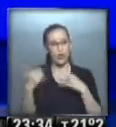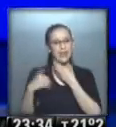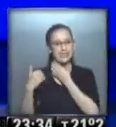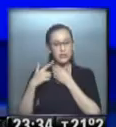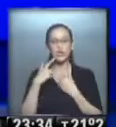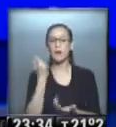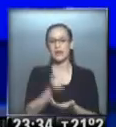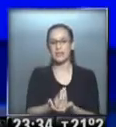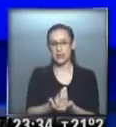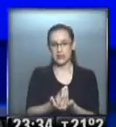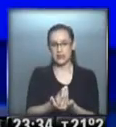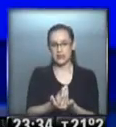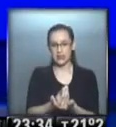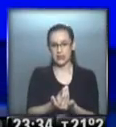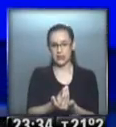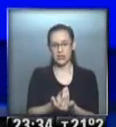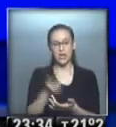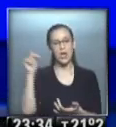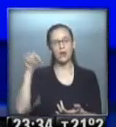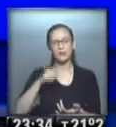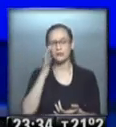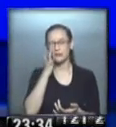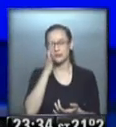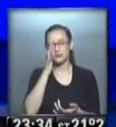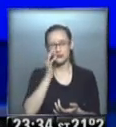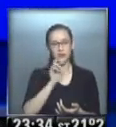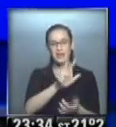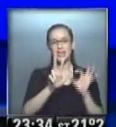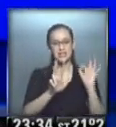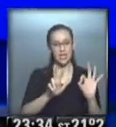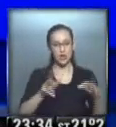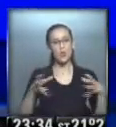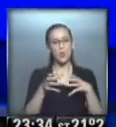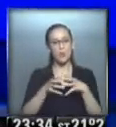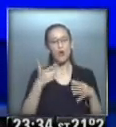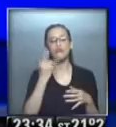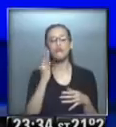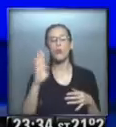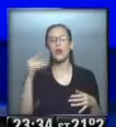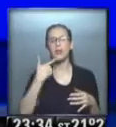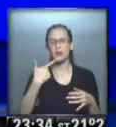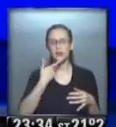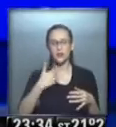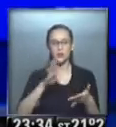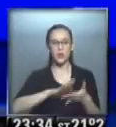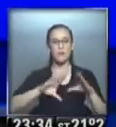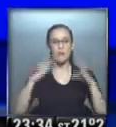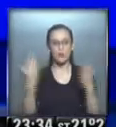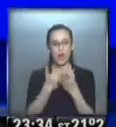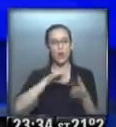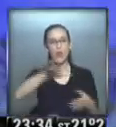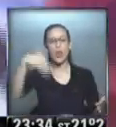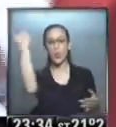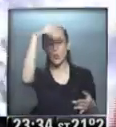que está representando a nuestro país por el mundo, aunque hoy cayó por goleada 3-0 la selección sub-17 que está disputando el Mundial de la categoría en Dubái.